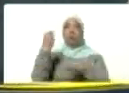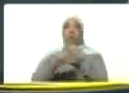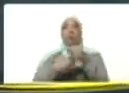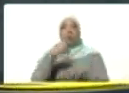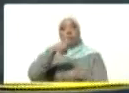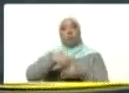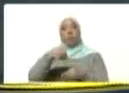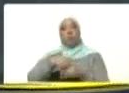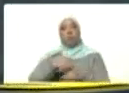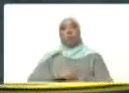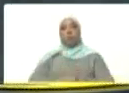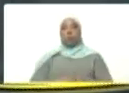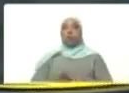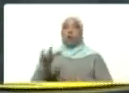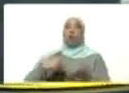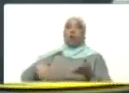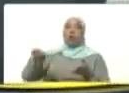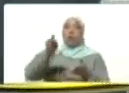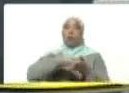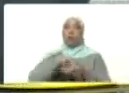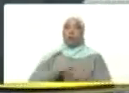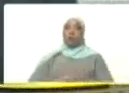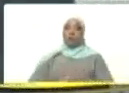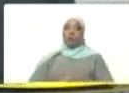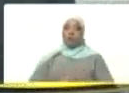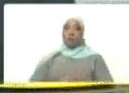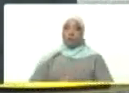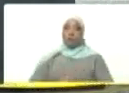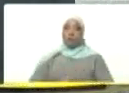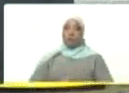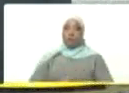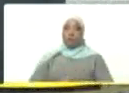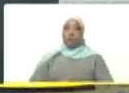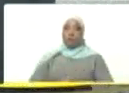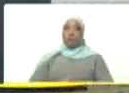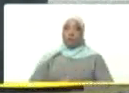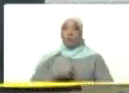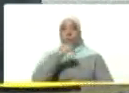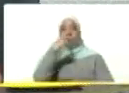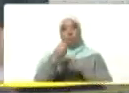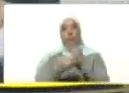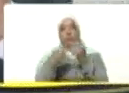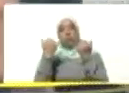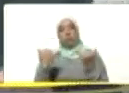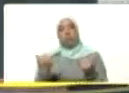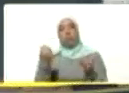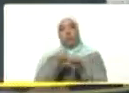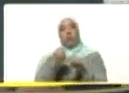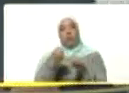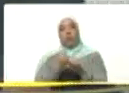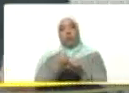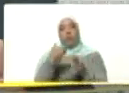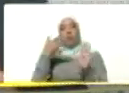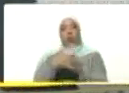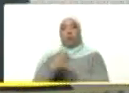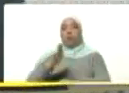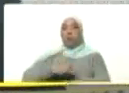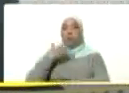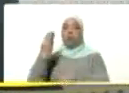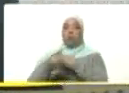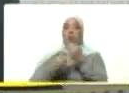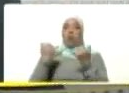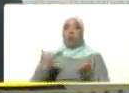I repeat, lo repito, we must not waver in providing no podemos cejar